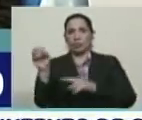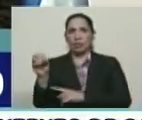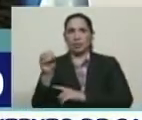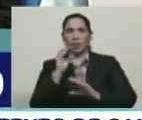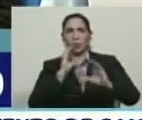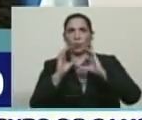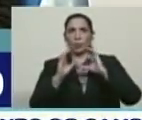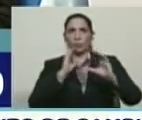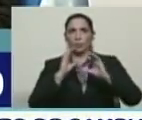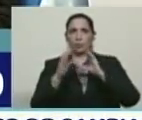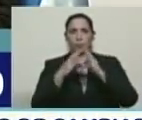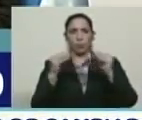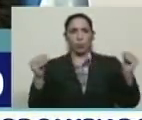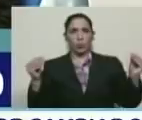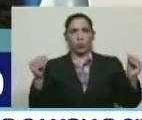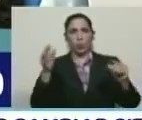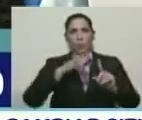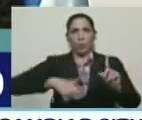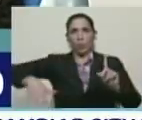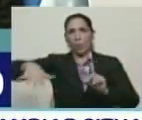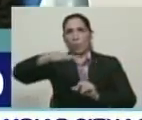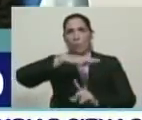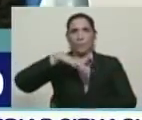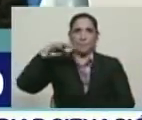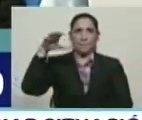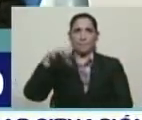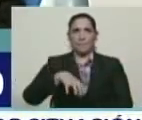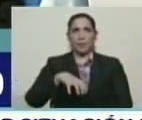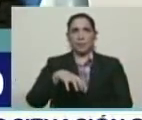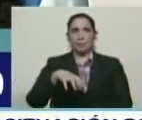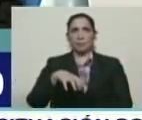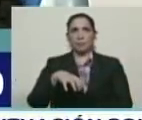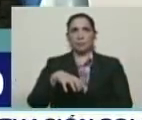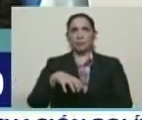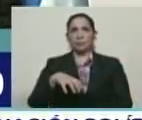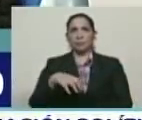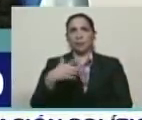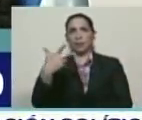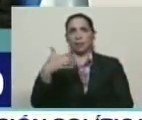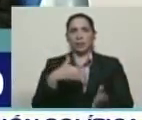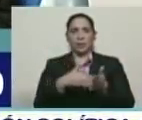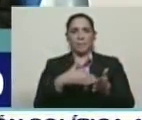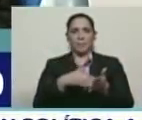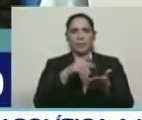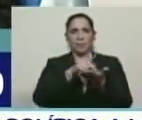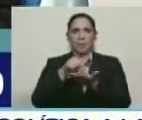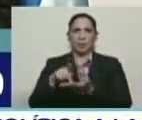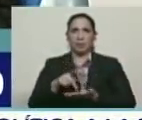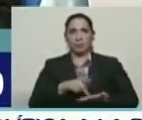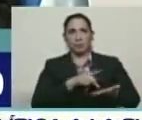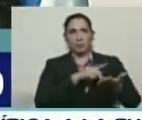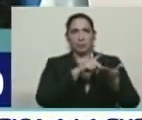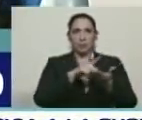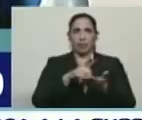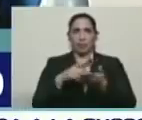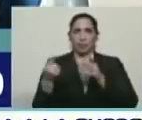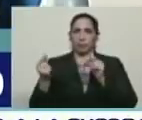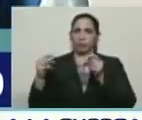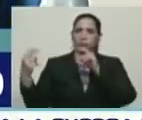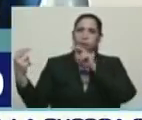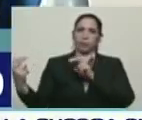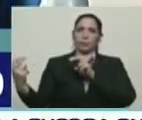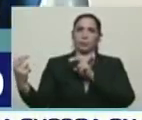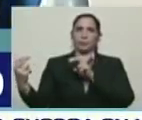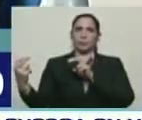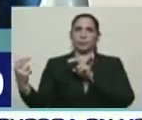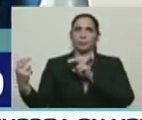conversatorios en todo el país, donde se ha sensibilizado a 3.000 participantes. En tal sentido, pues,